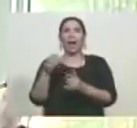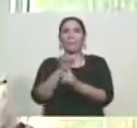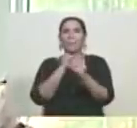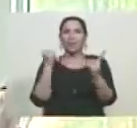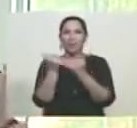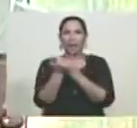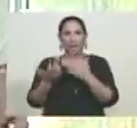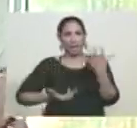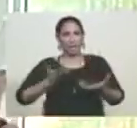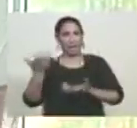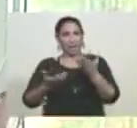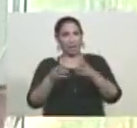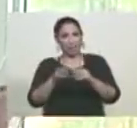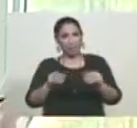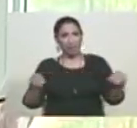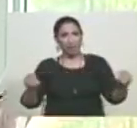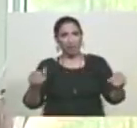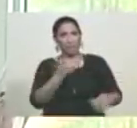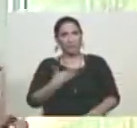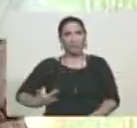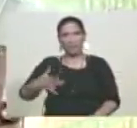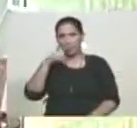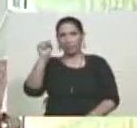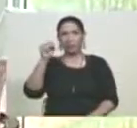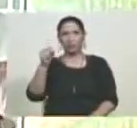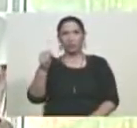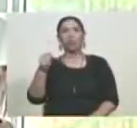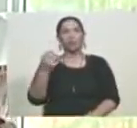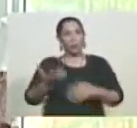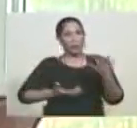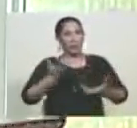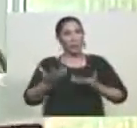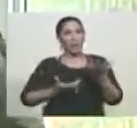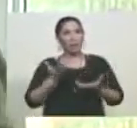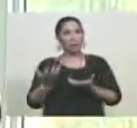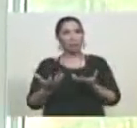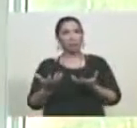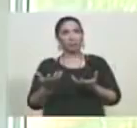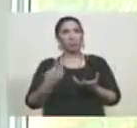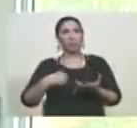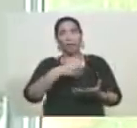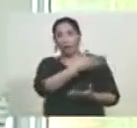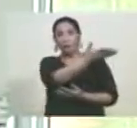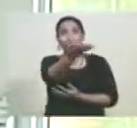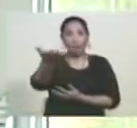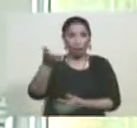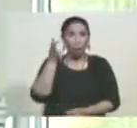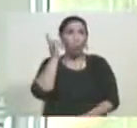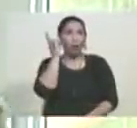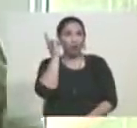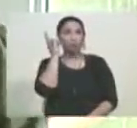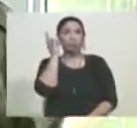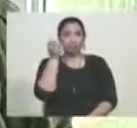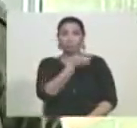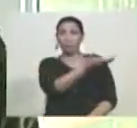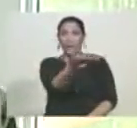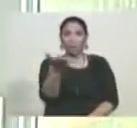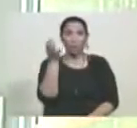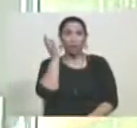escuelita, mi presidente Nicolás, cuando nos quemaron la escuelita nosotros, ahí están las mujeres, ¿sabes? Ahí están las